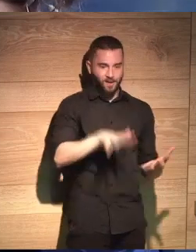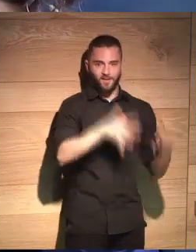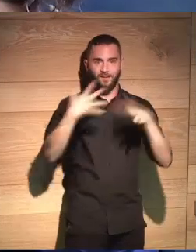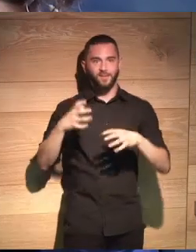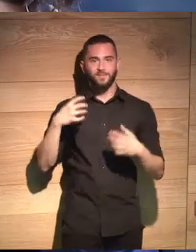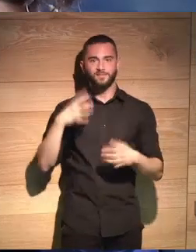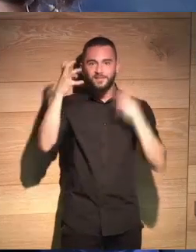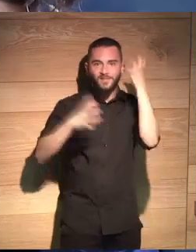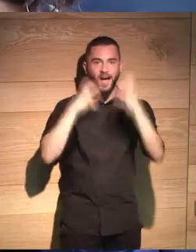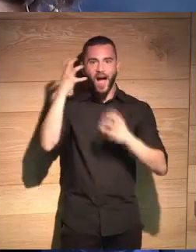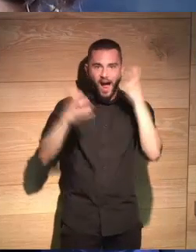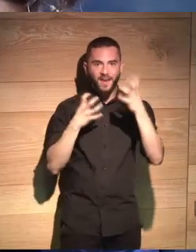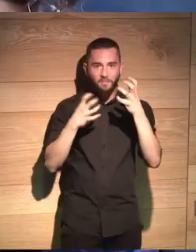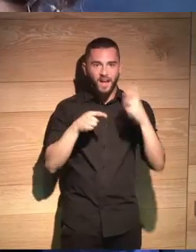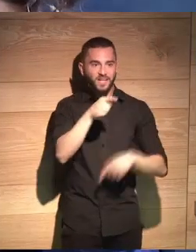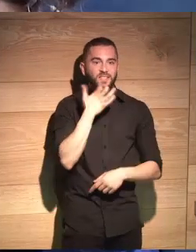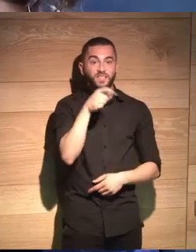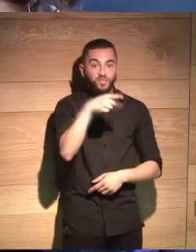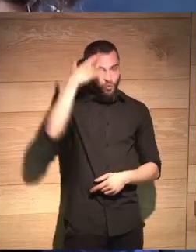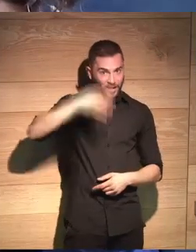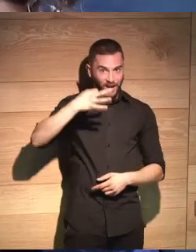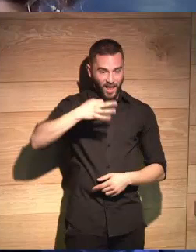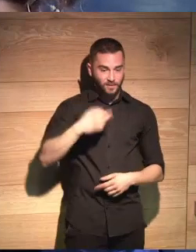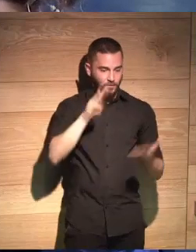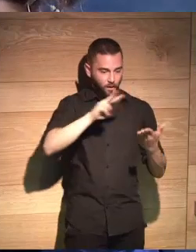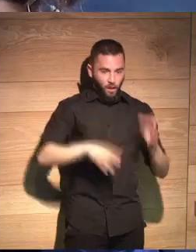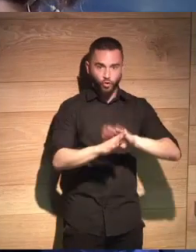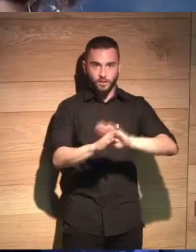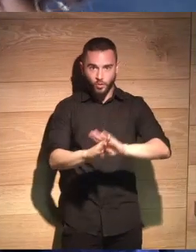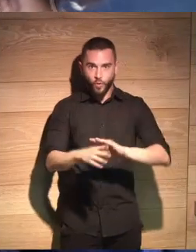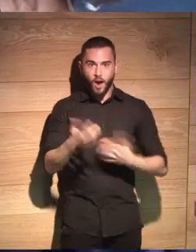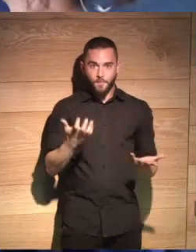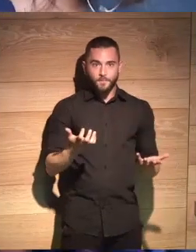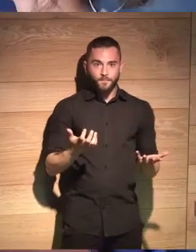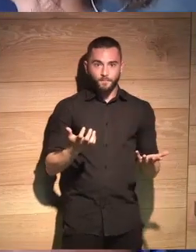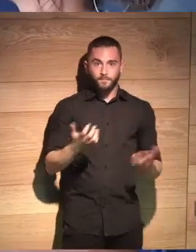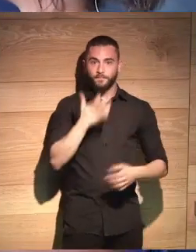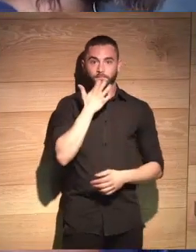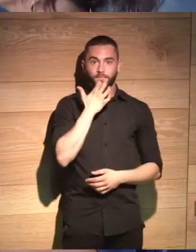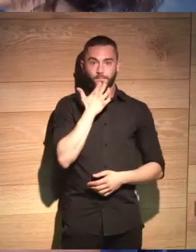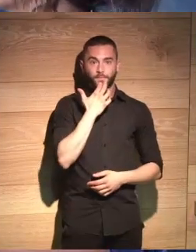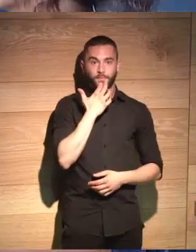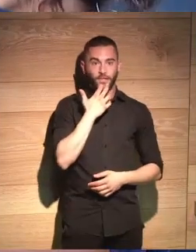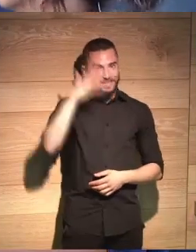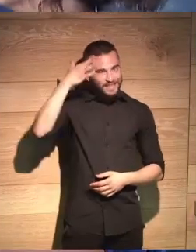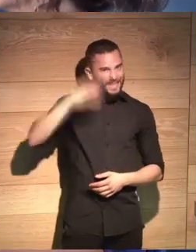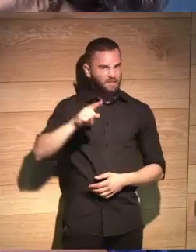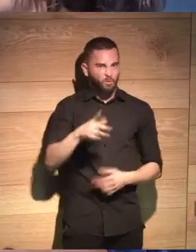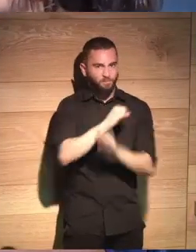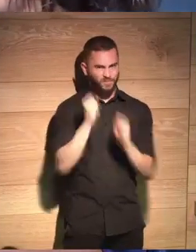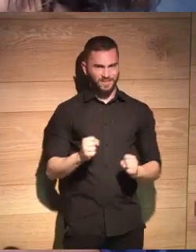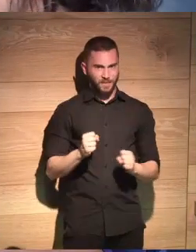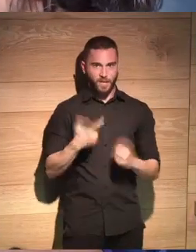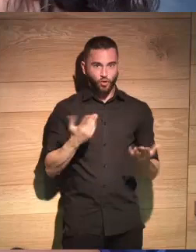no te lo crees, cierras el libro y no pasa nada. Pero si lo crees, que es muy factible, porque muchas personas se han sentido así en alguna ocasión,